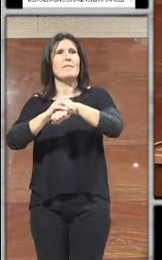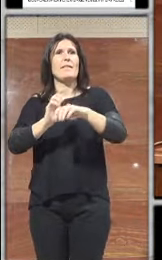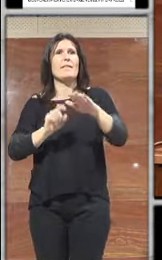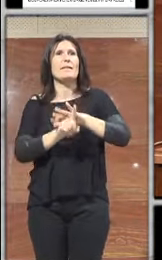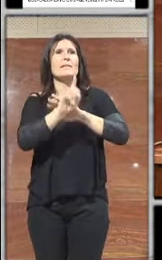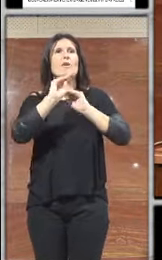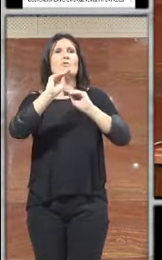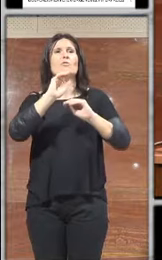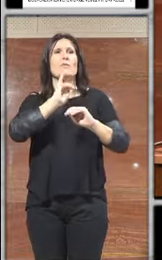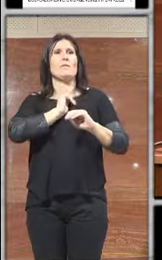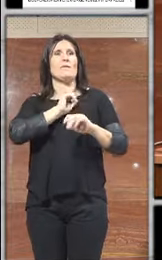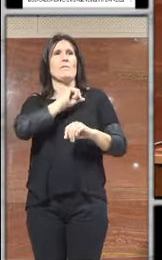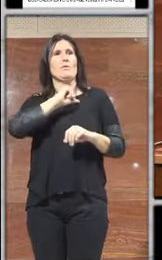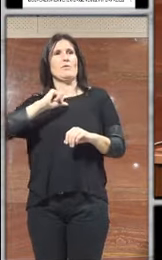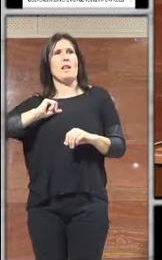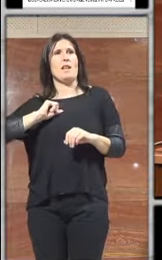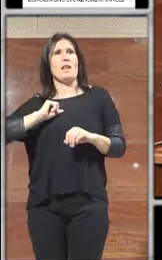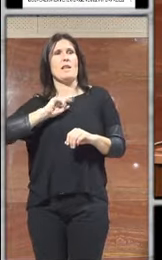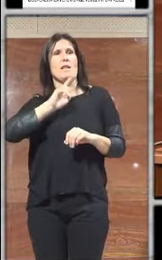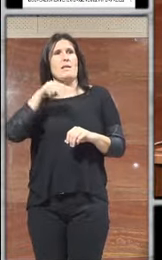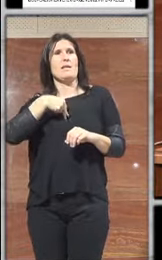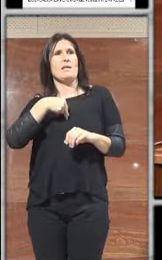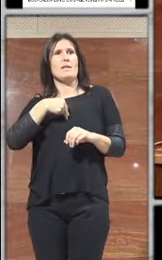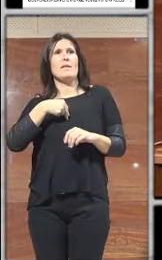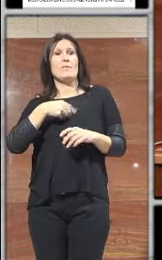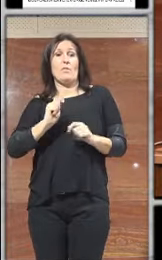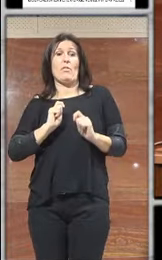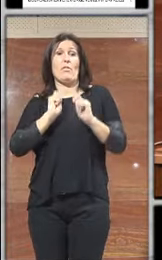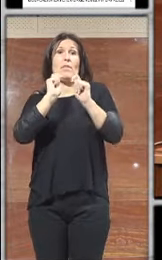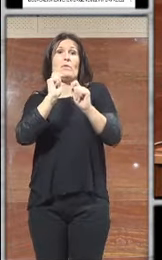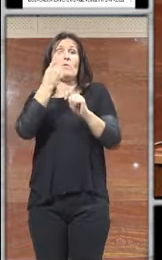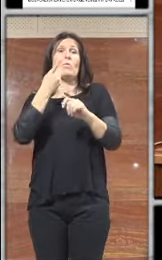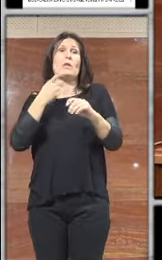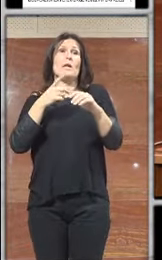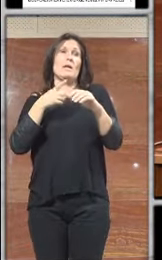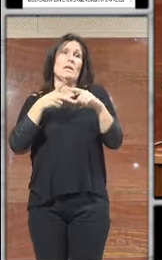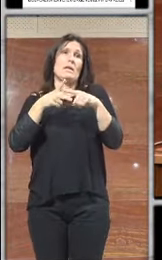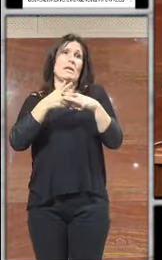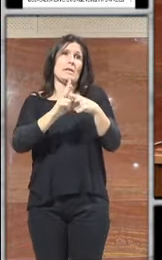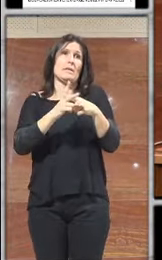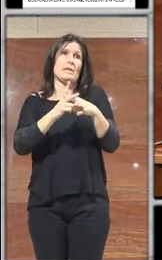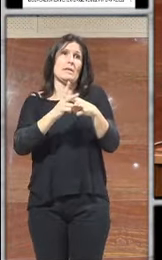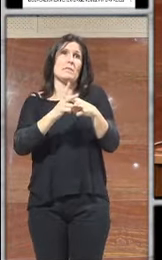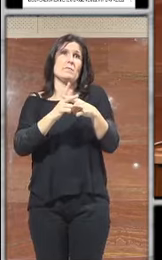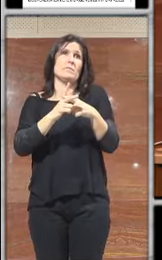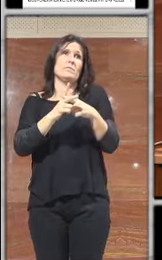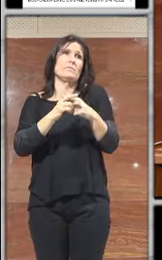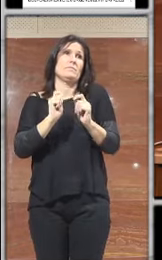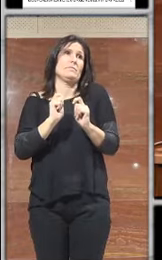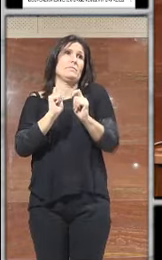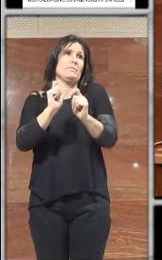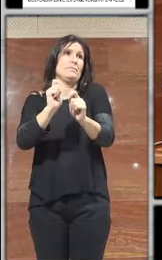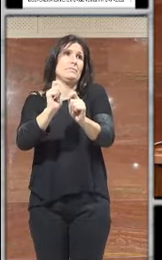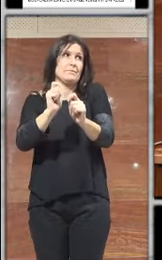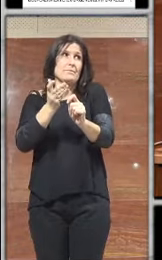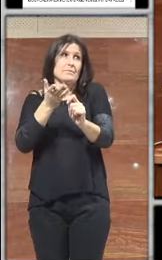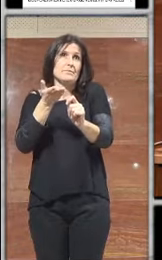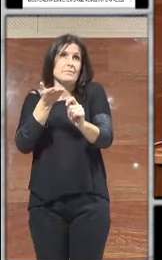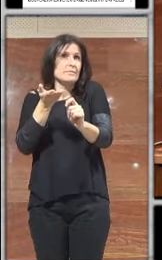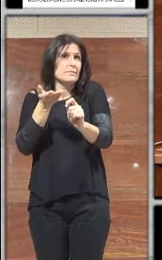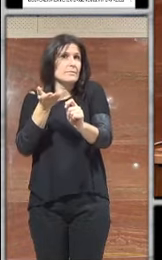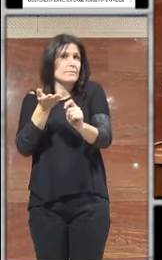identidad personal y acompañémoslo de una herramienta que lo, ¿verdad? Que lo, eso, que